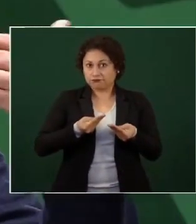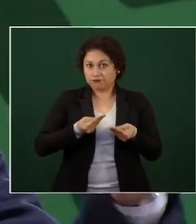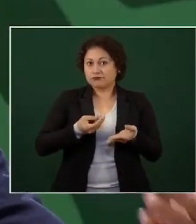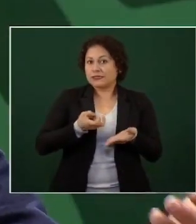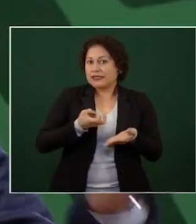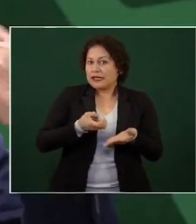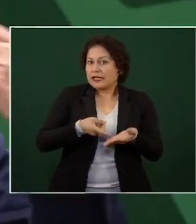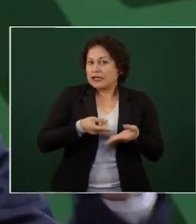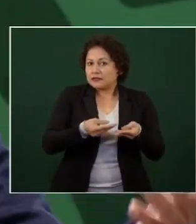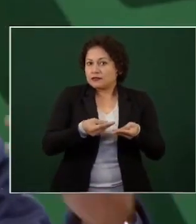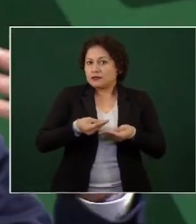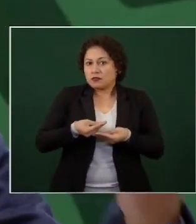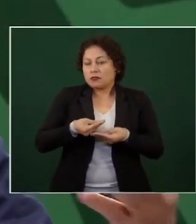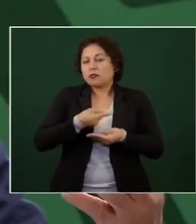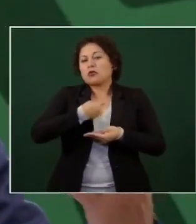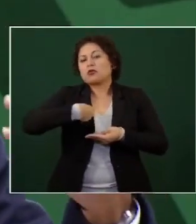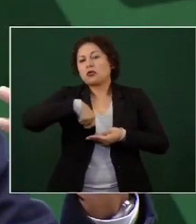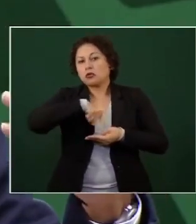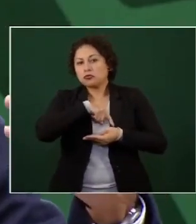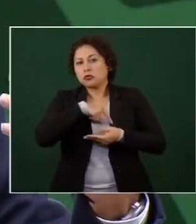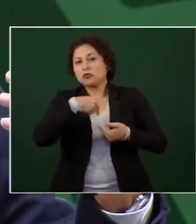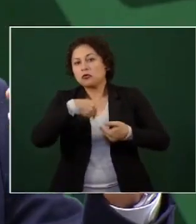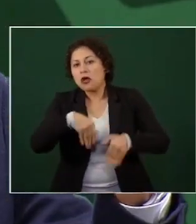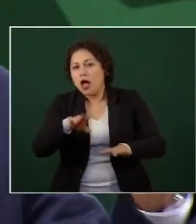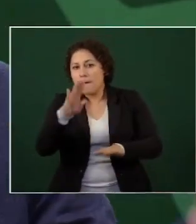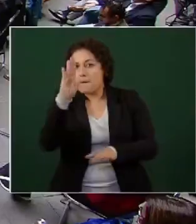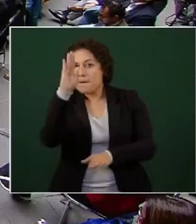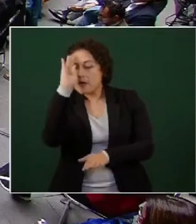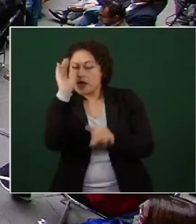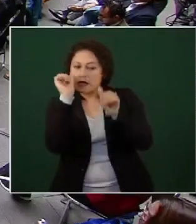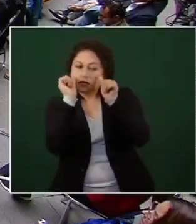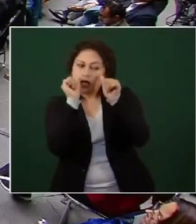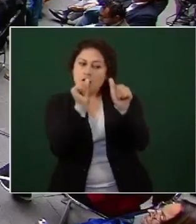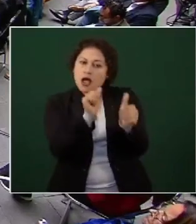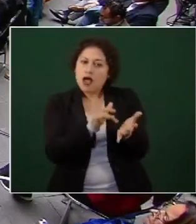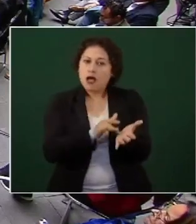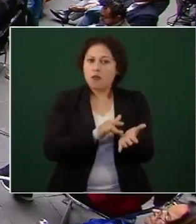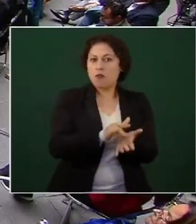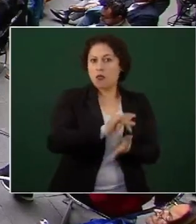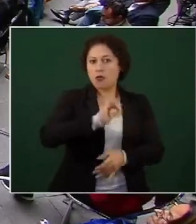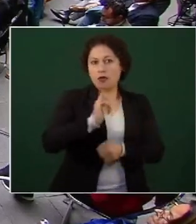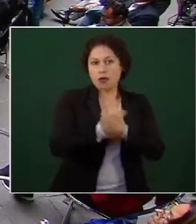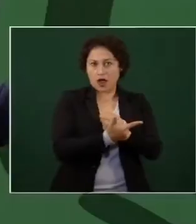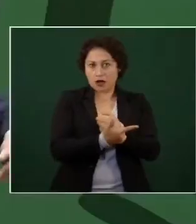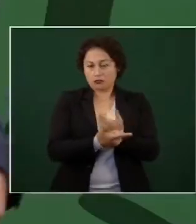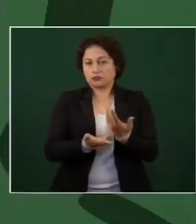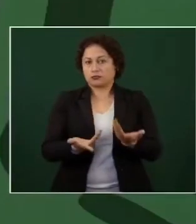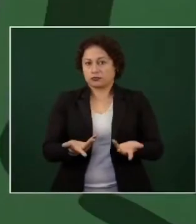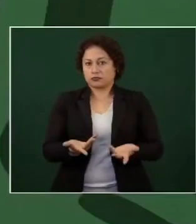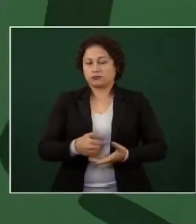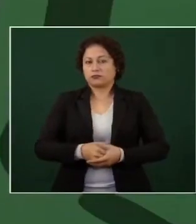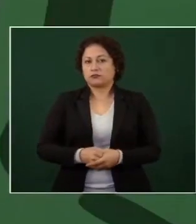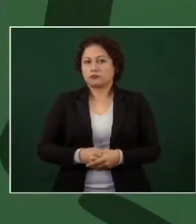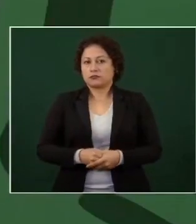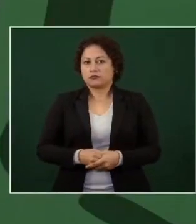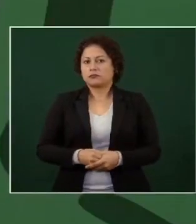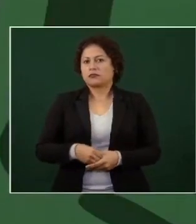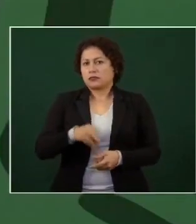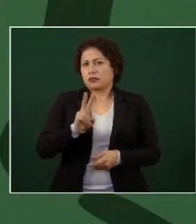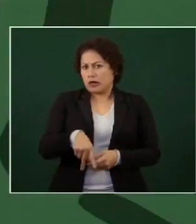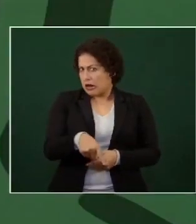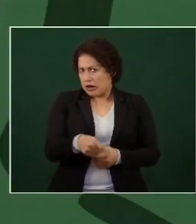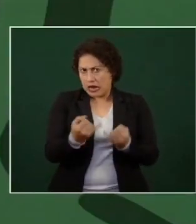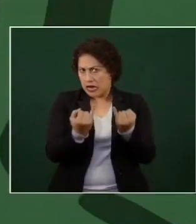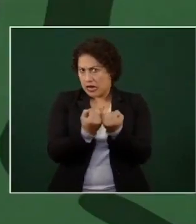vamos a tomar en consideración tu apoyo. Eso lo hacen en Estados Unidos